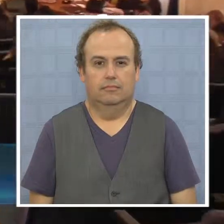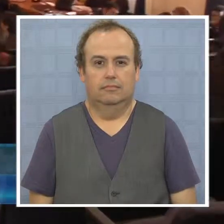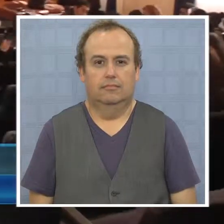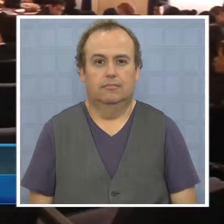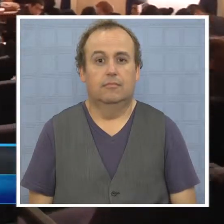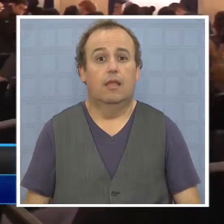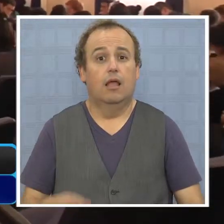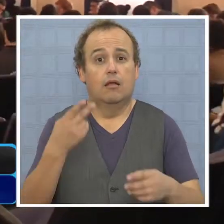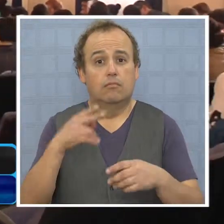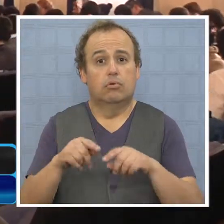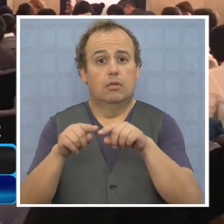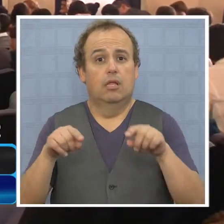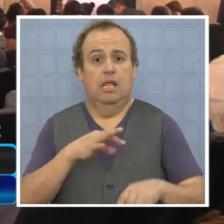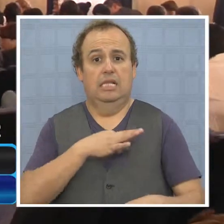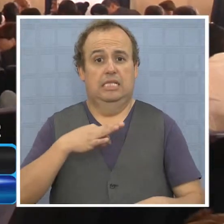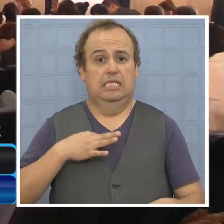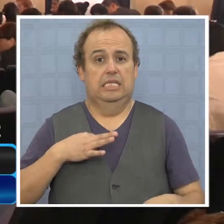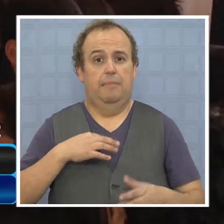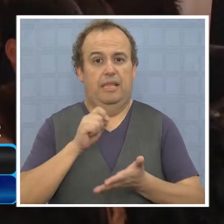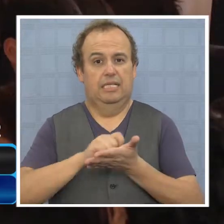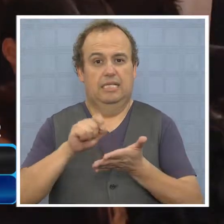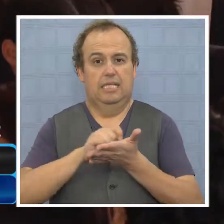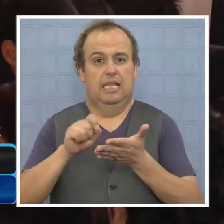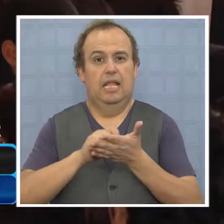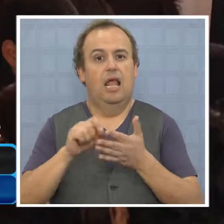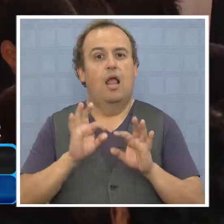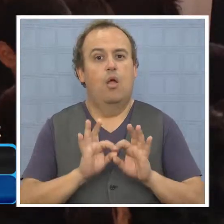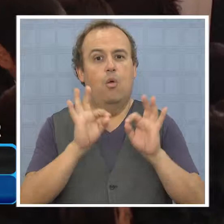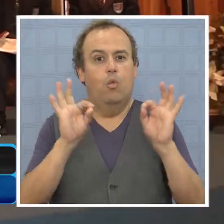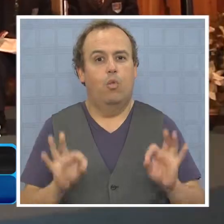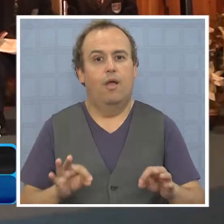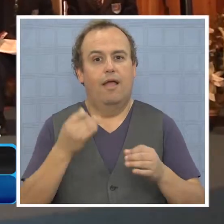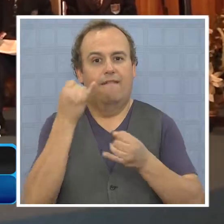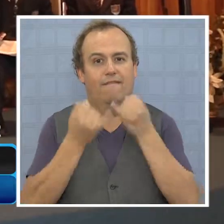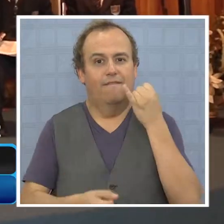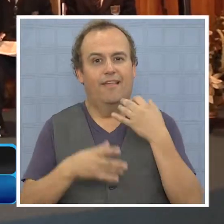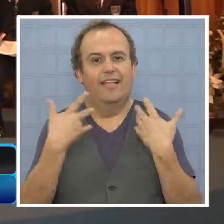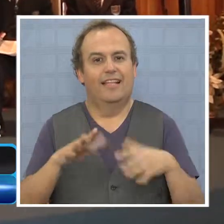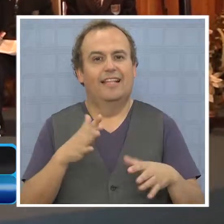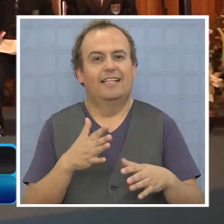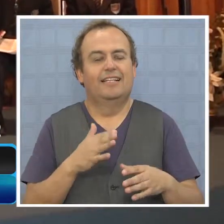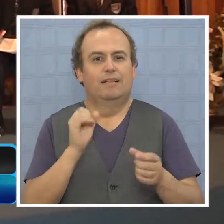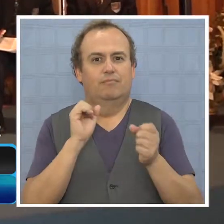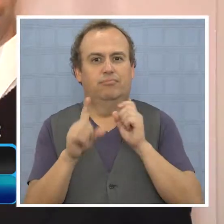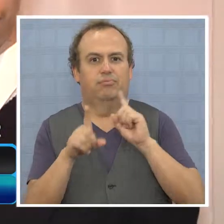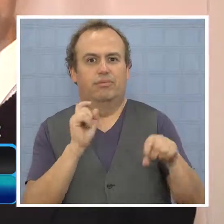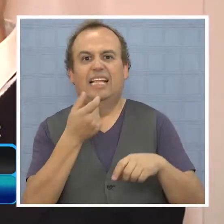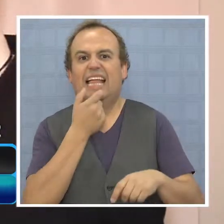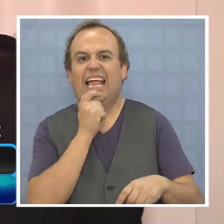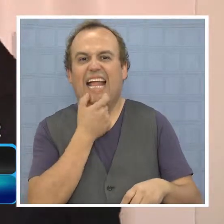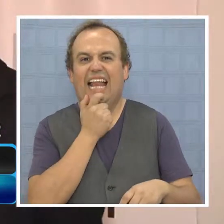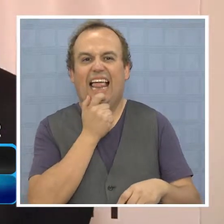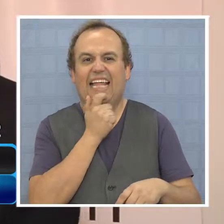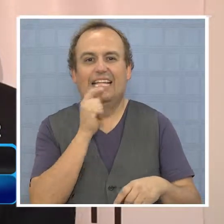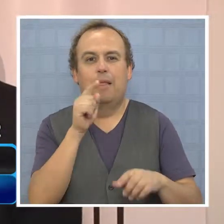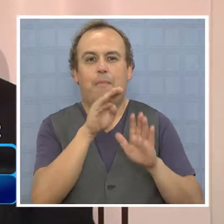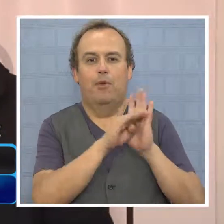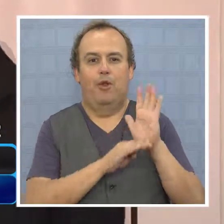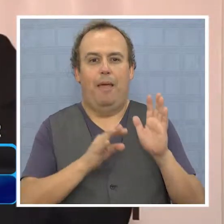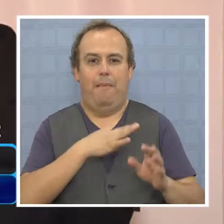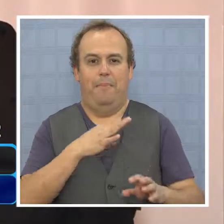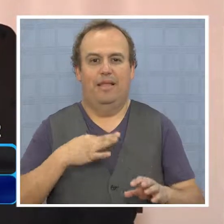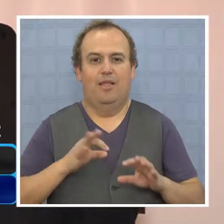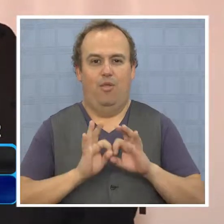En las dependencias de la Seremi de Educación se llevó a cabo la final regional del torneo de debates de inglés del programa del Ministerio de